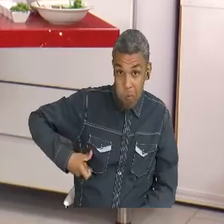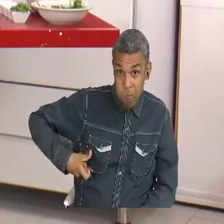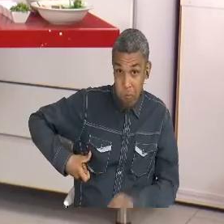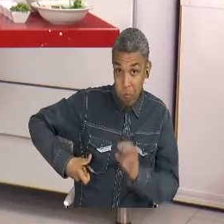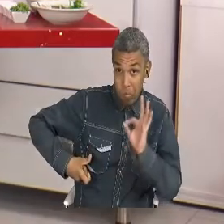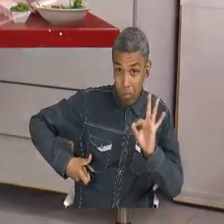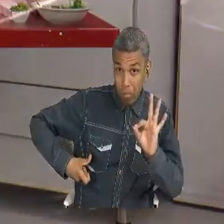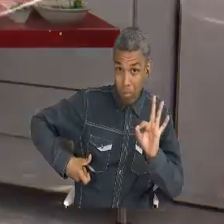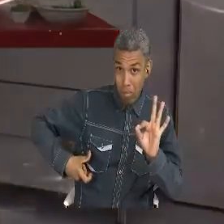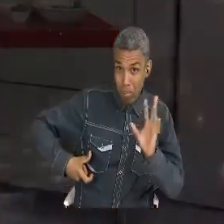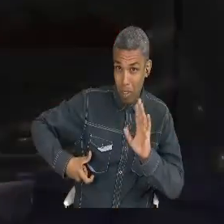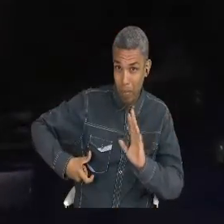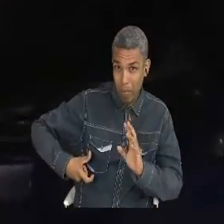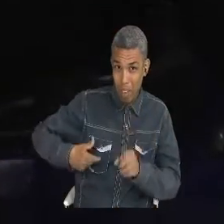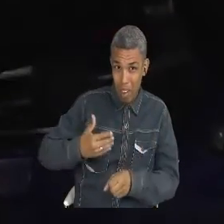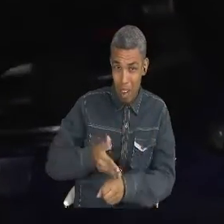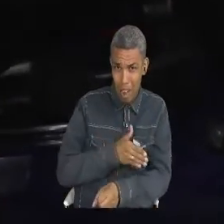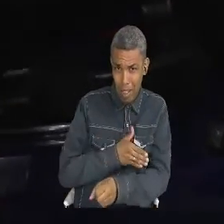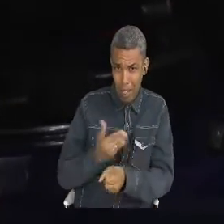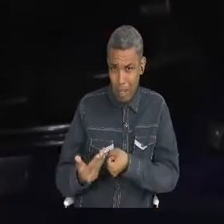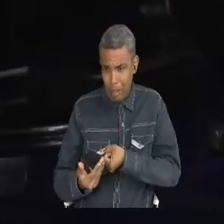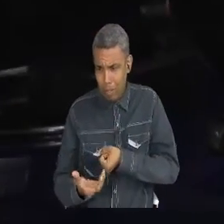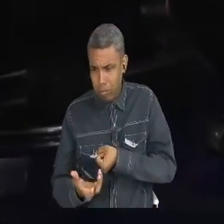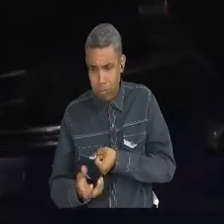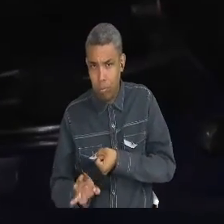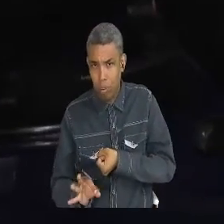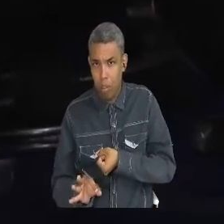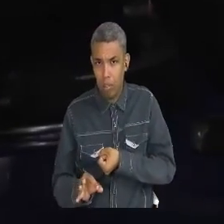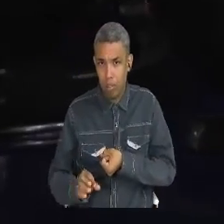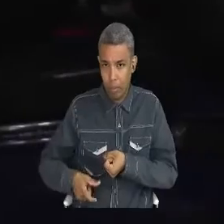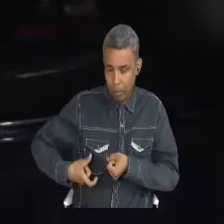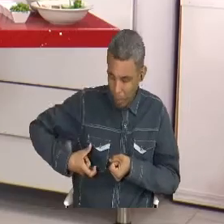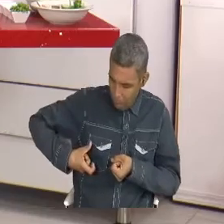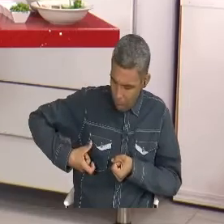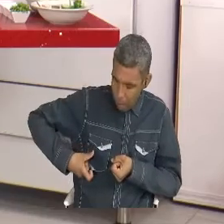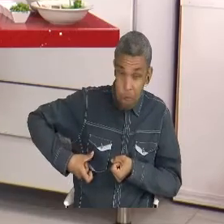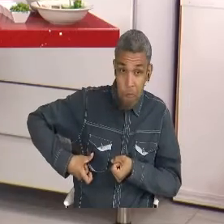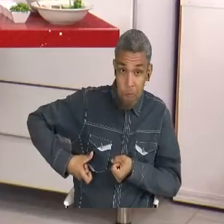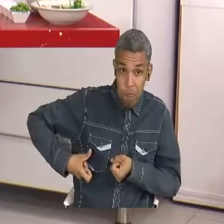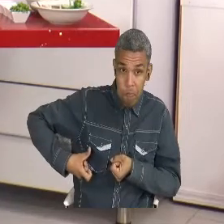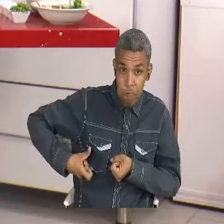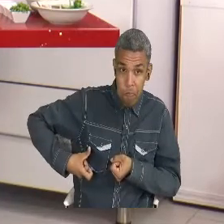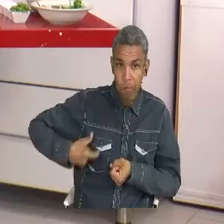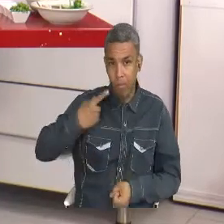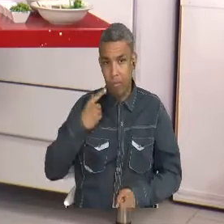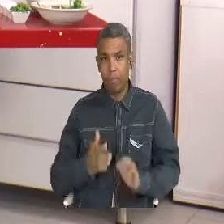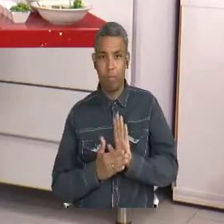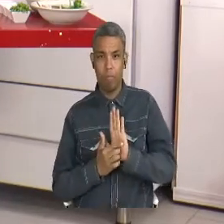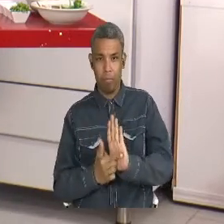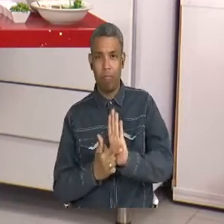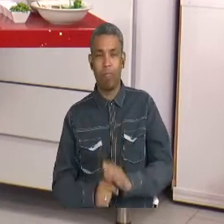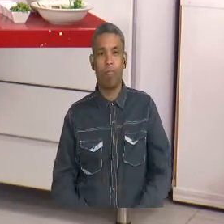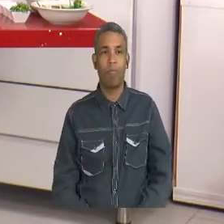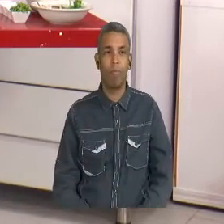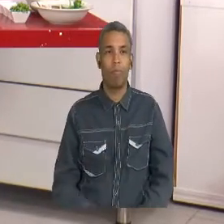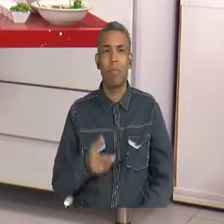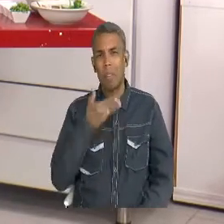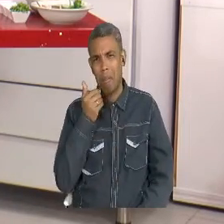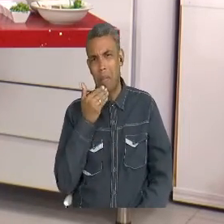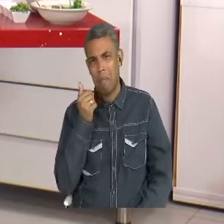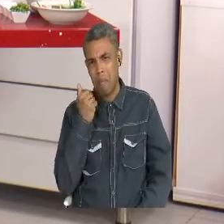Okay. Acá ya los tenemos precocidos. Ajá. Entonces vamos a dejar que estos acá tomen su doradito. Vamos a tapar como siempre para que